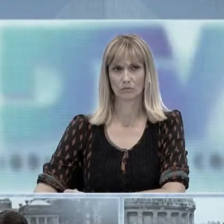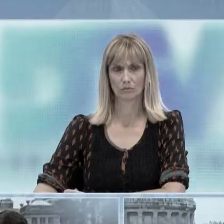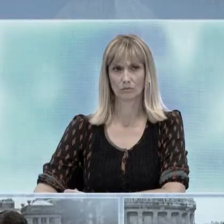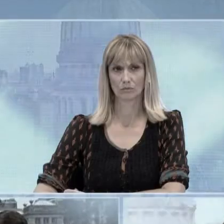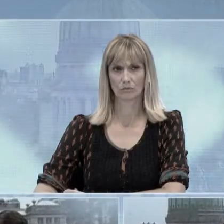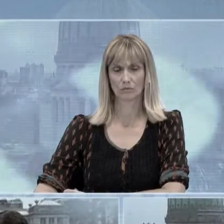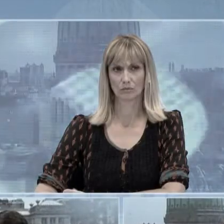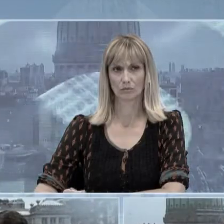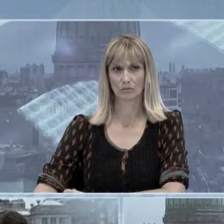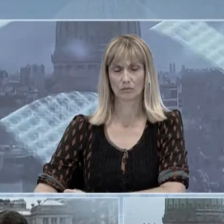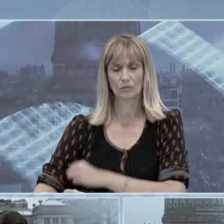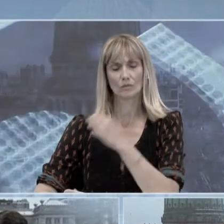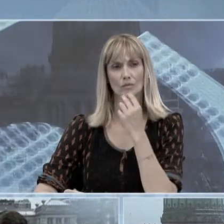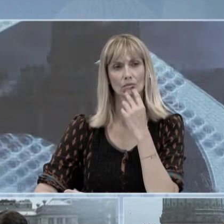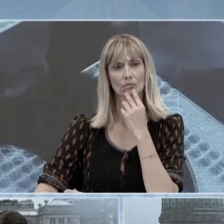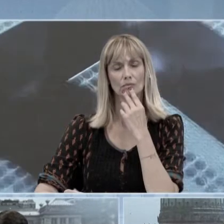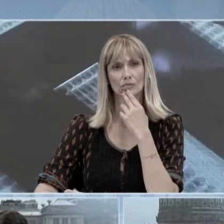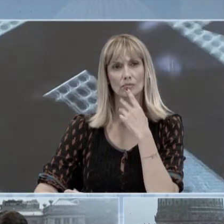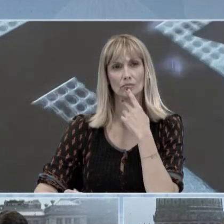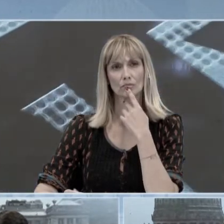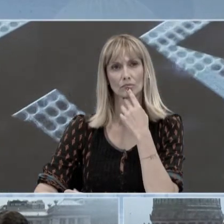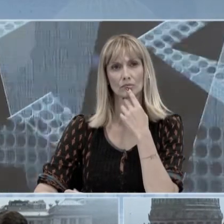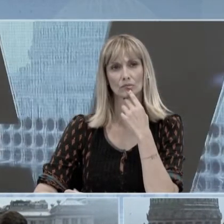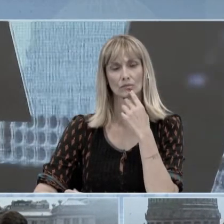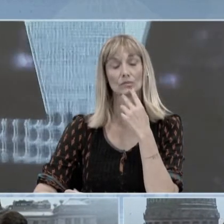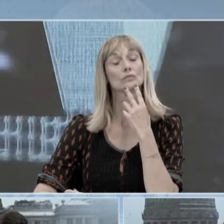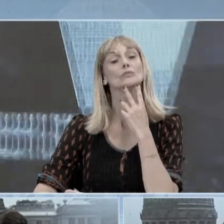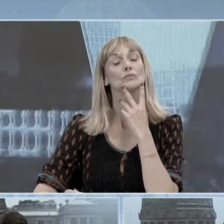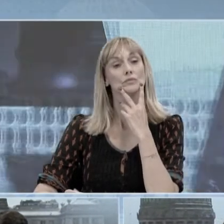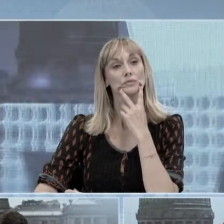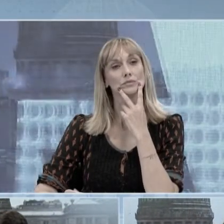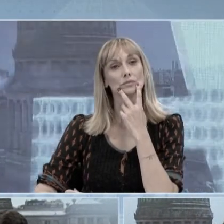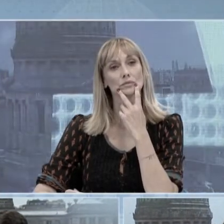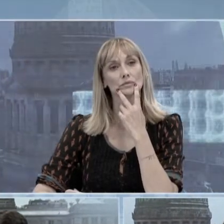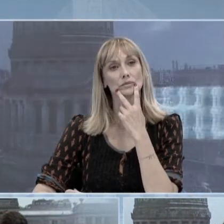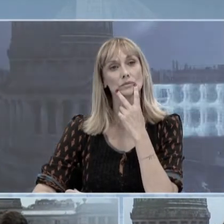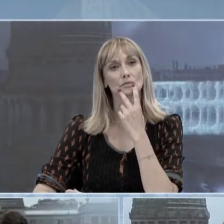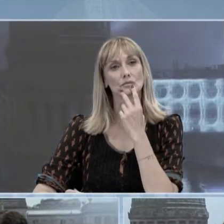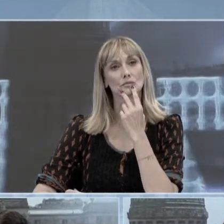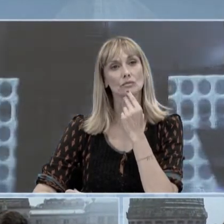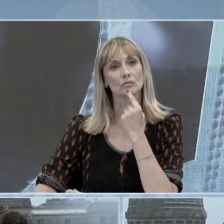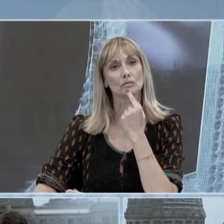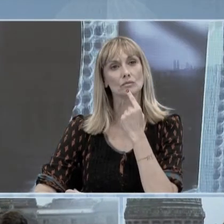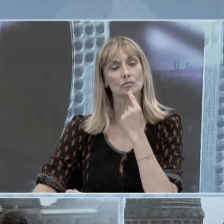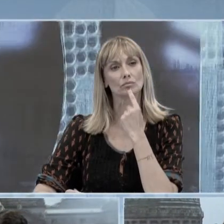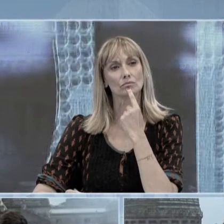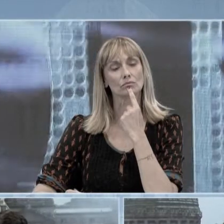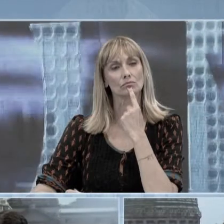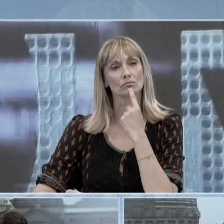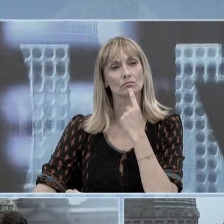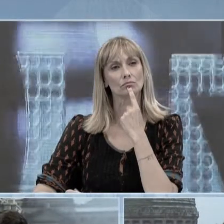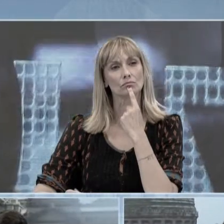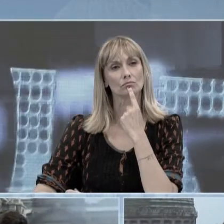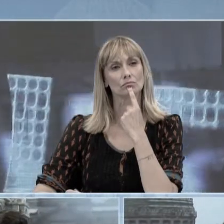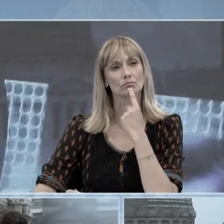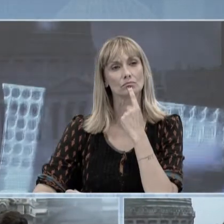está incorporado. Y también vamos a tener que tratar lo que salió en todos lados, es la nueva moratoria